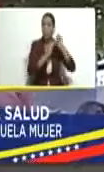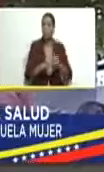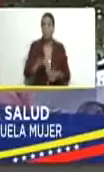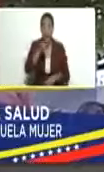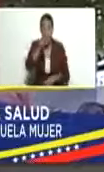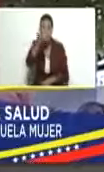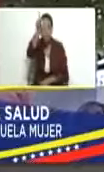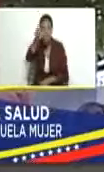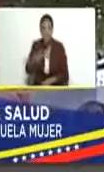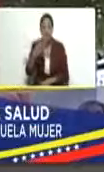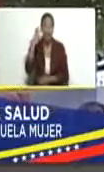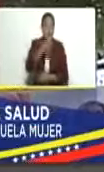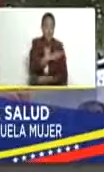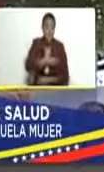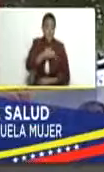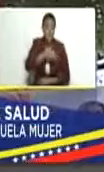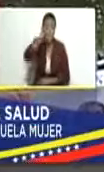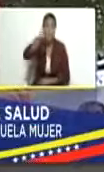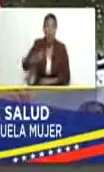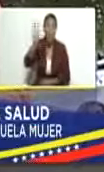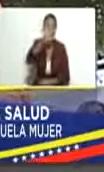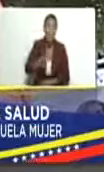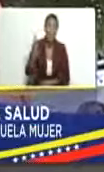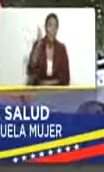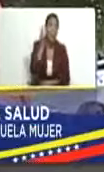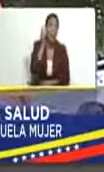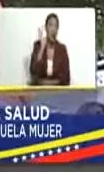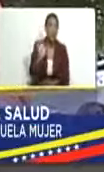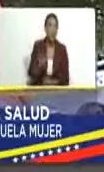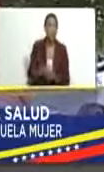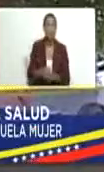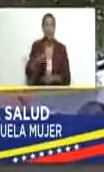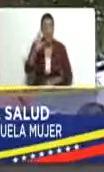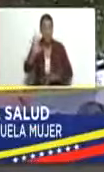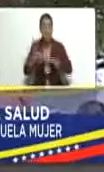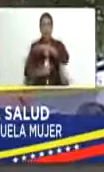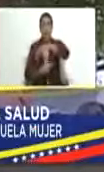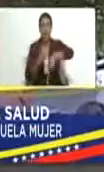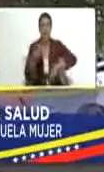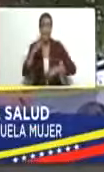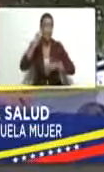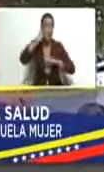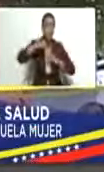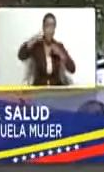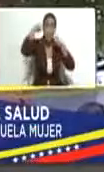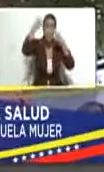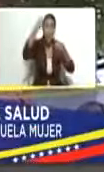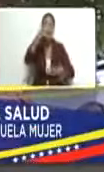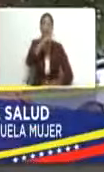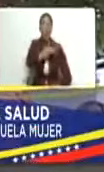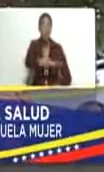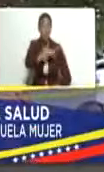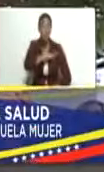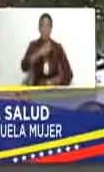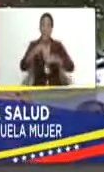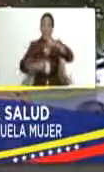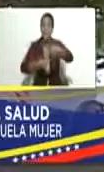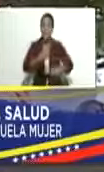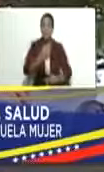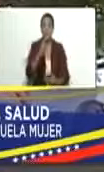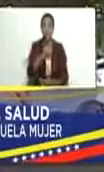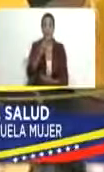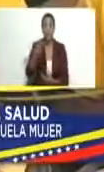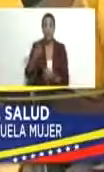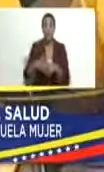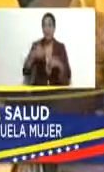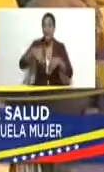Esa es la gran misión, Venezuela Mujer. Esa es la revolución feminista socialista del siglo XXI